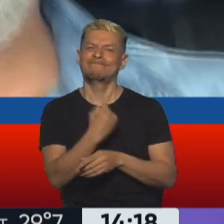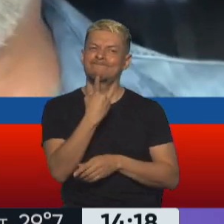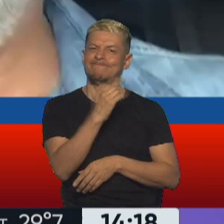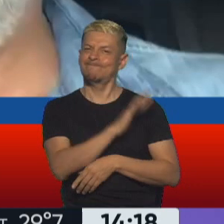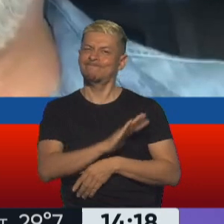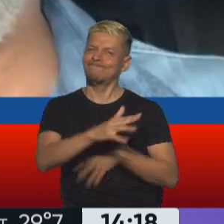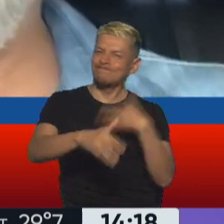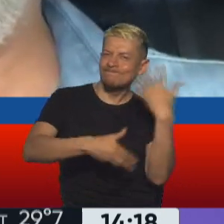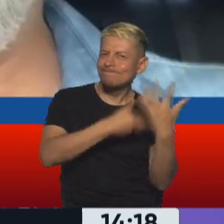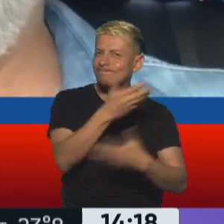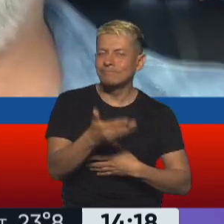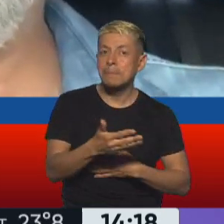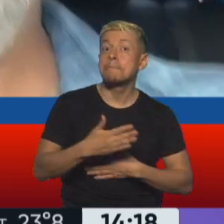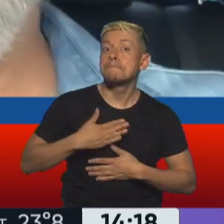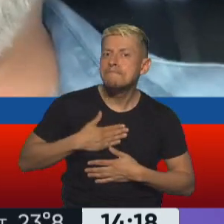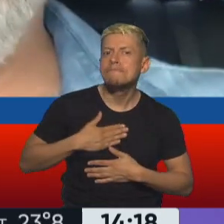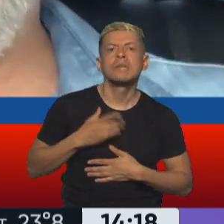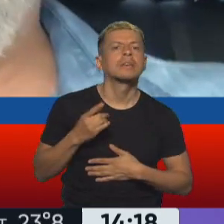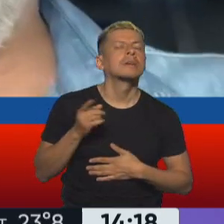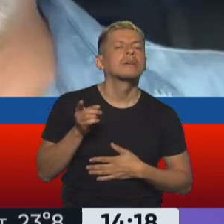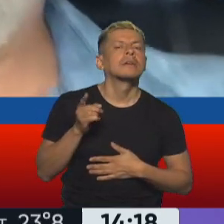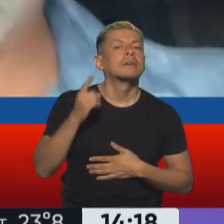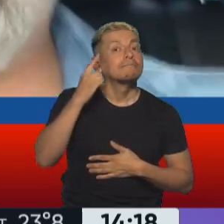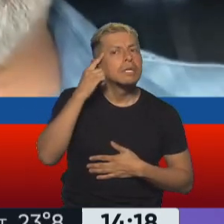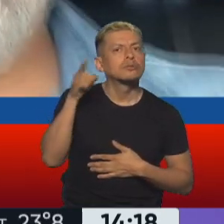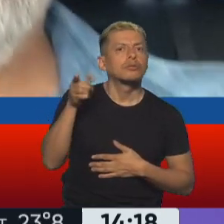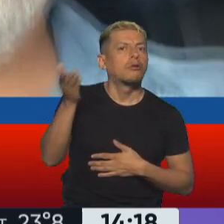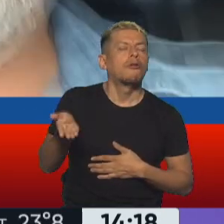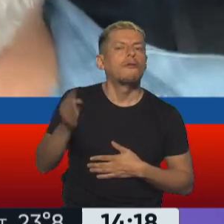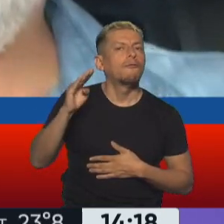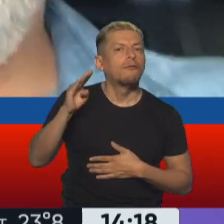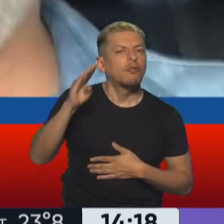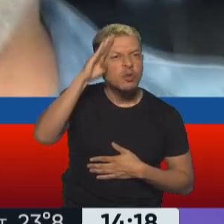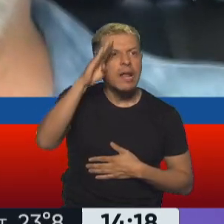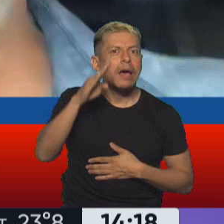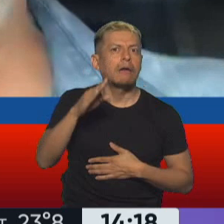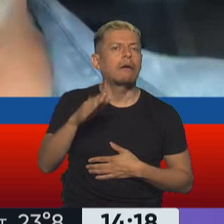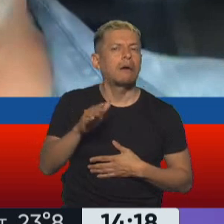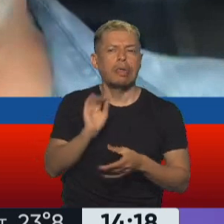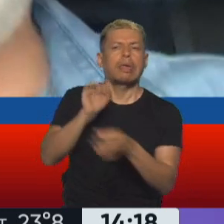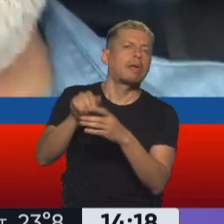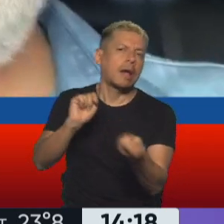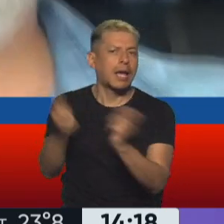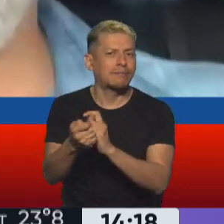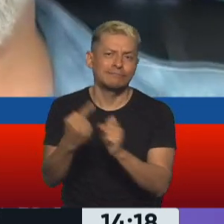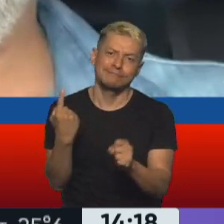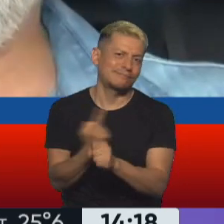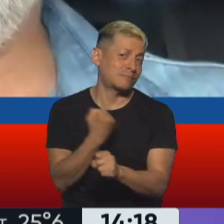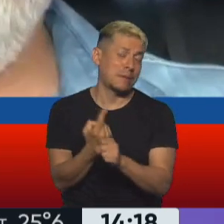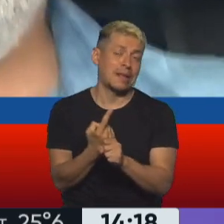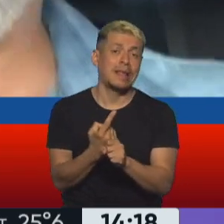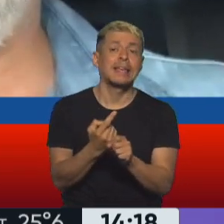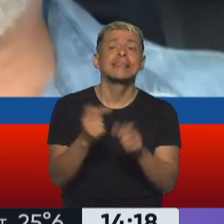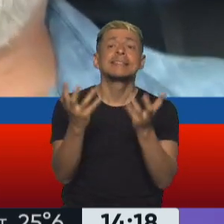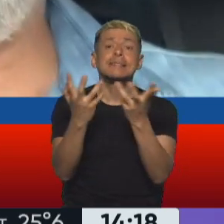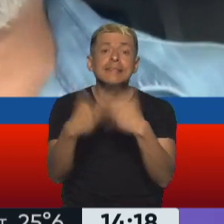polémica. Entonces yo creo que Bolsonaro no tiene muchas chances, mucha oportunidad de hacer el cambio, no solo de la regla electoral, del